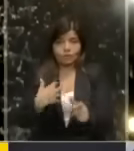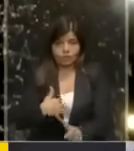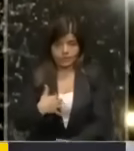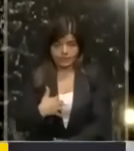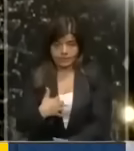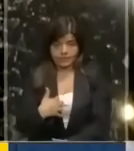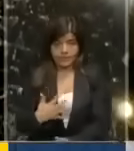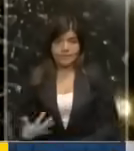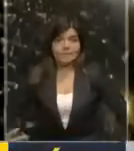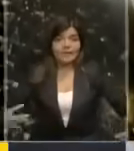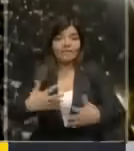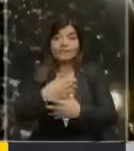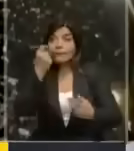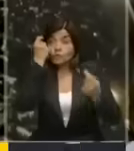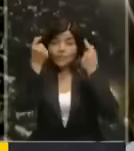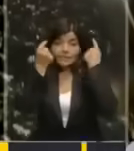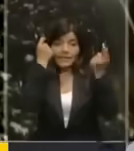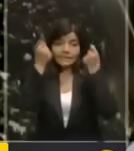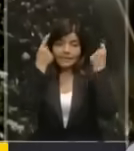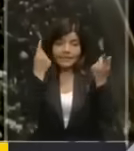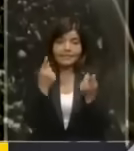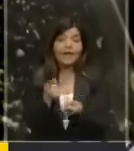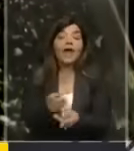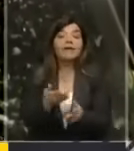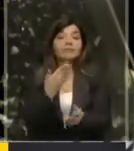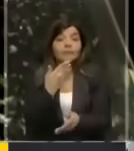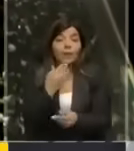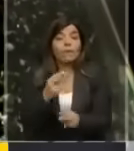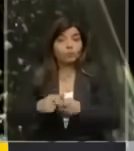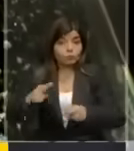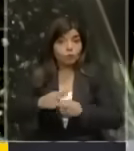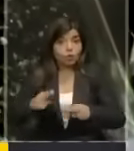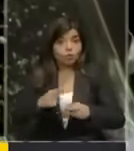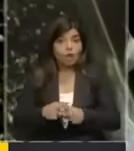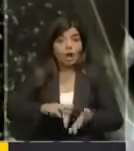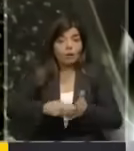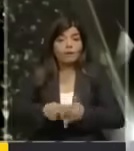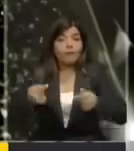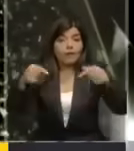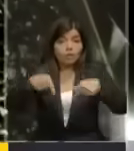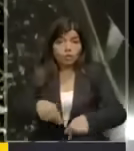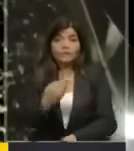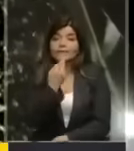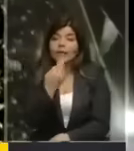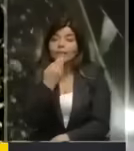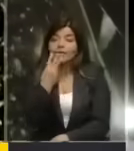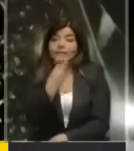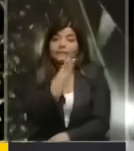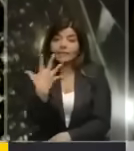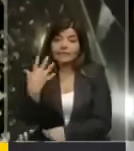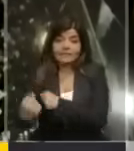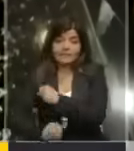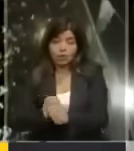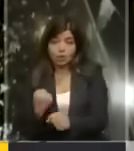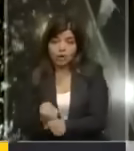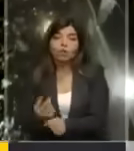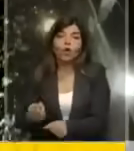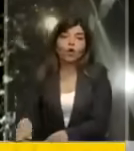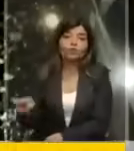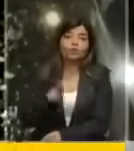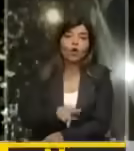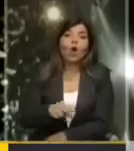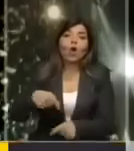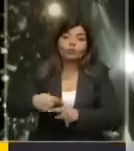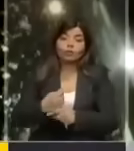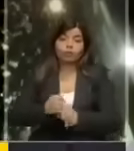Si abrazamos esas ideas, no solo vamos a poder solucionar los problemas de hoy, sino que dentro de 35 años volveremos a ser